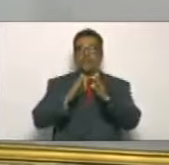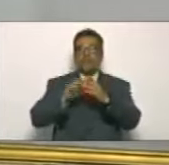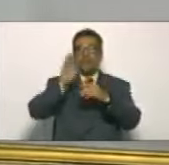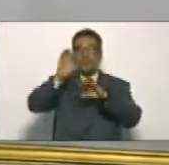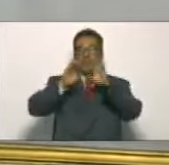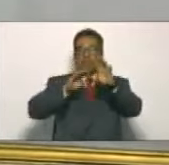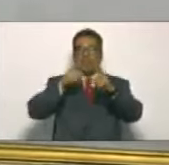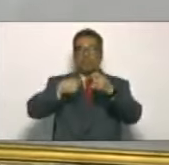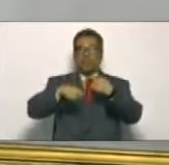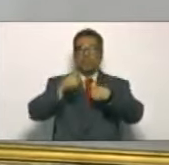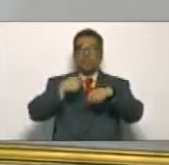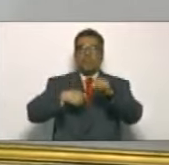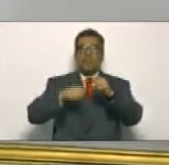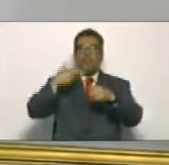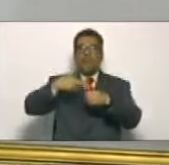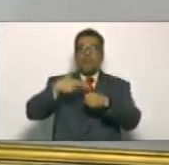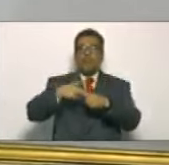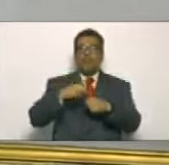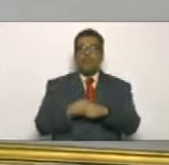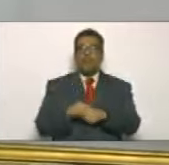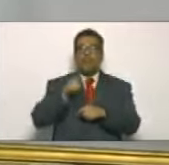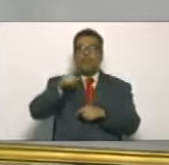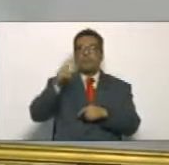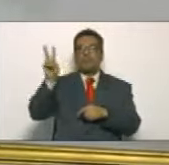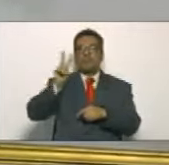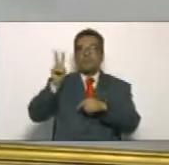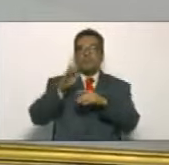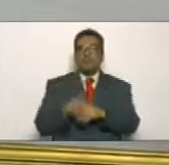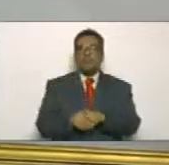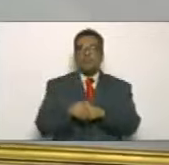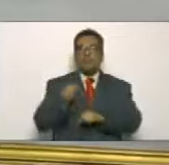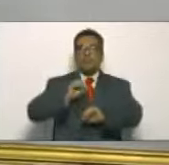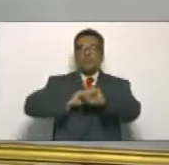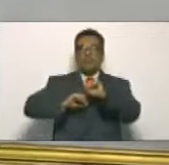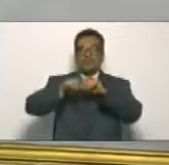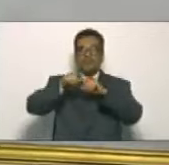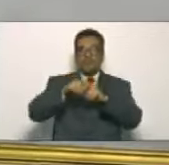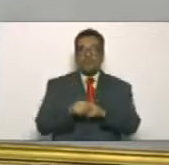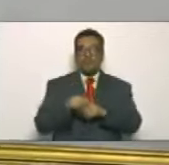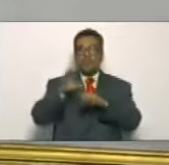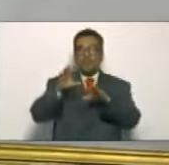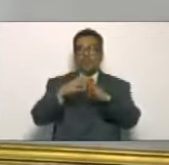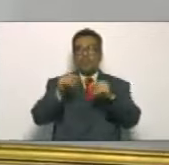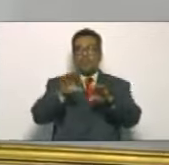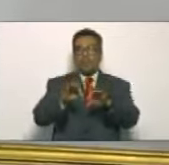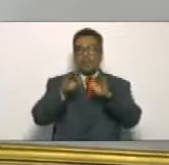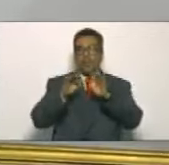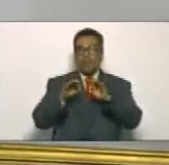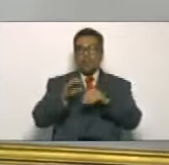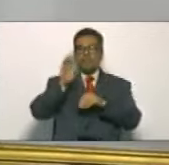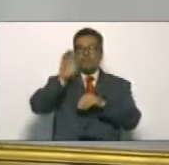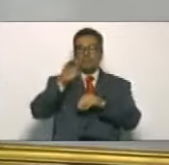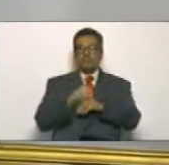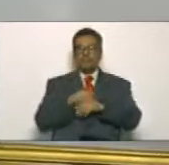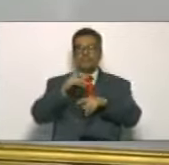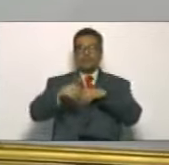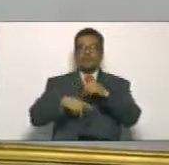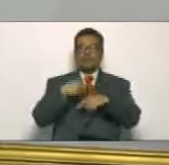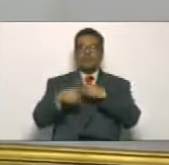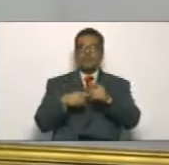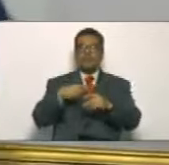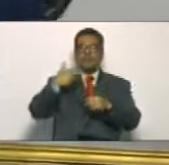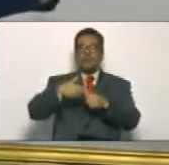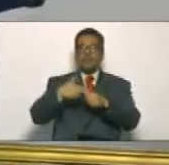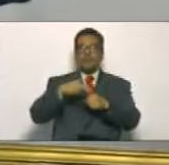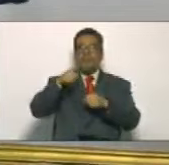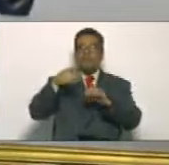Países Exportadores de Petróleo para Venezuela defender sus intereses como país productor de